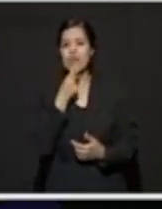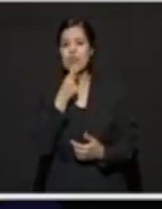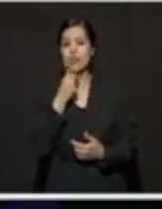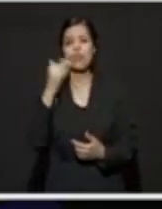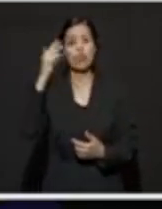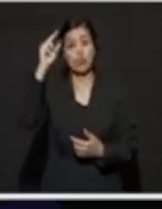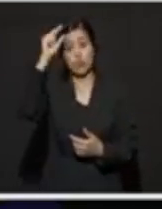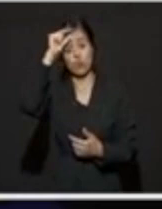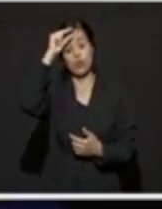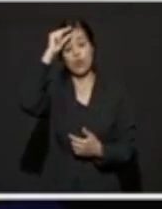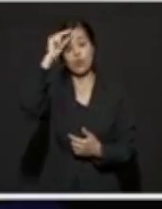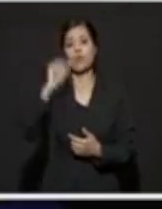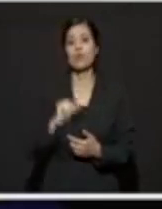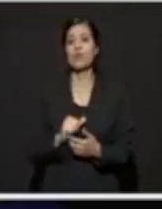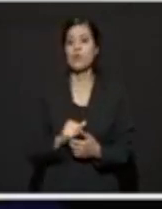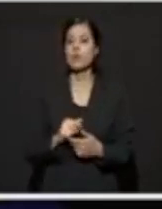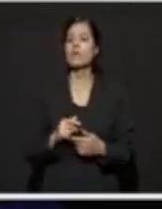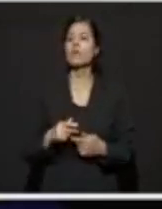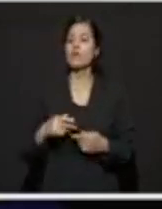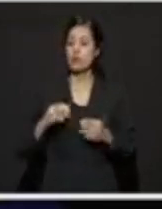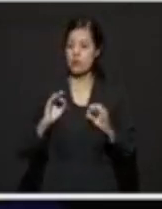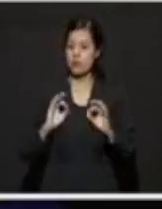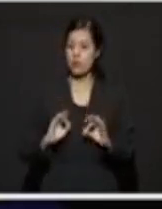listo y preparado.